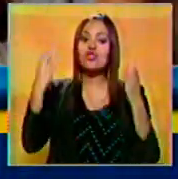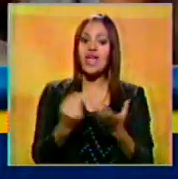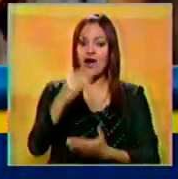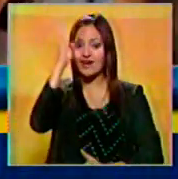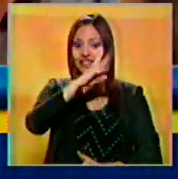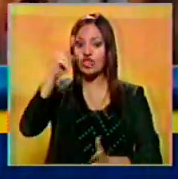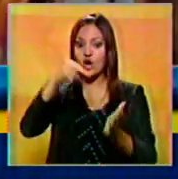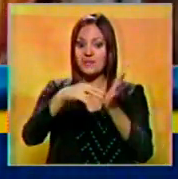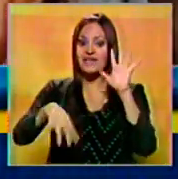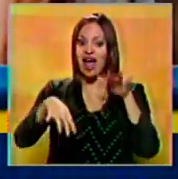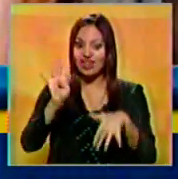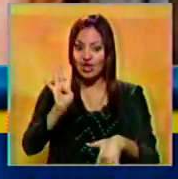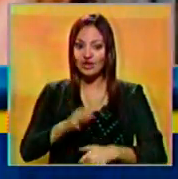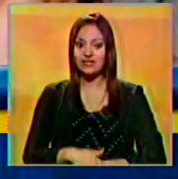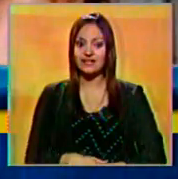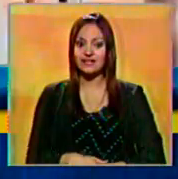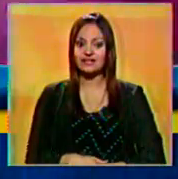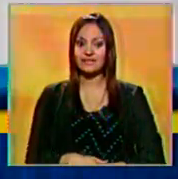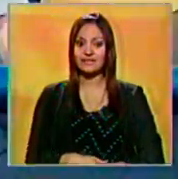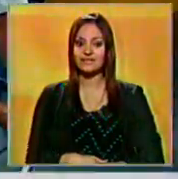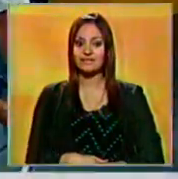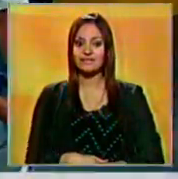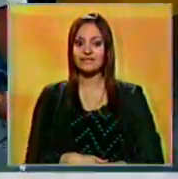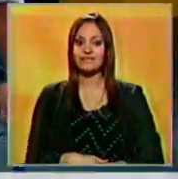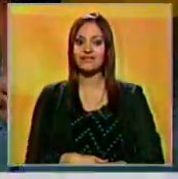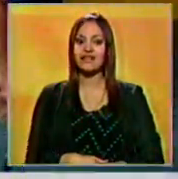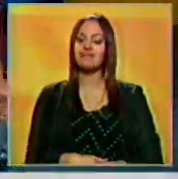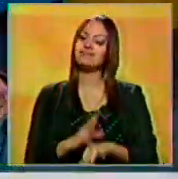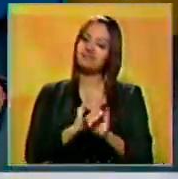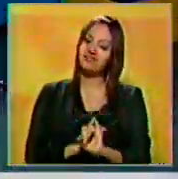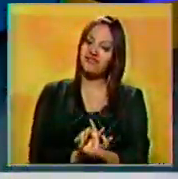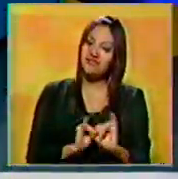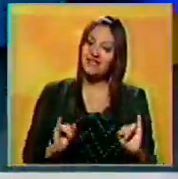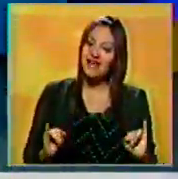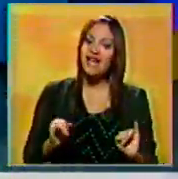Brasil 2014, Somos Uno. Amigos, y de esta manera